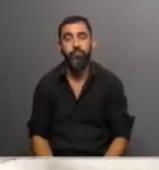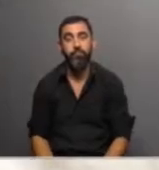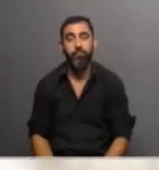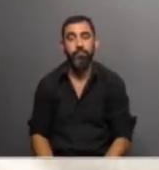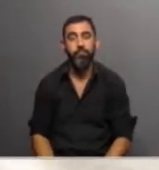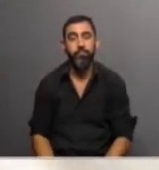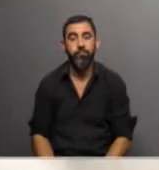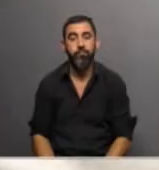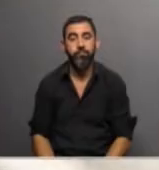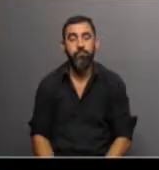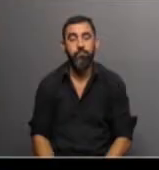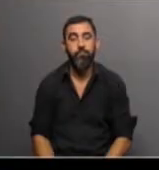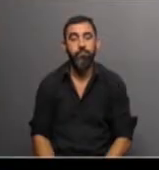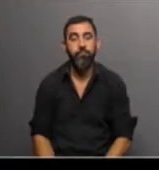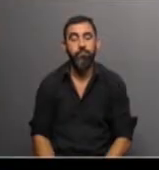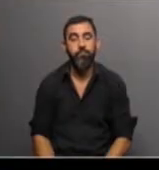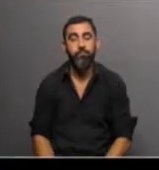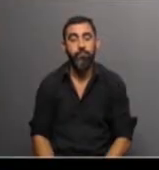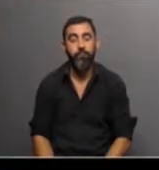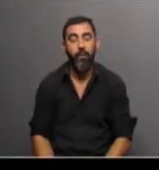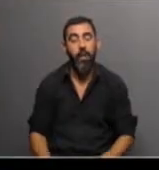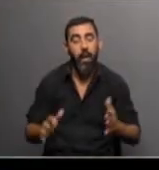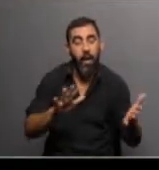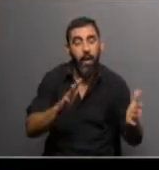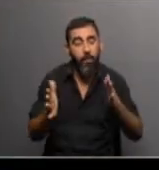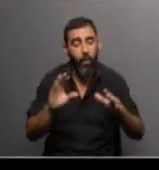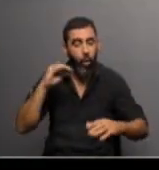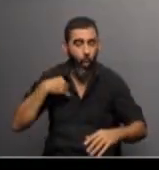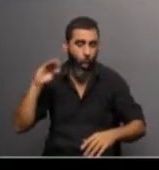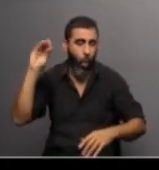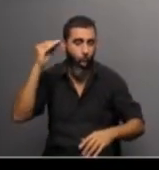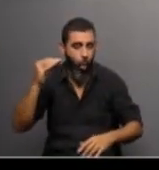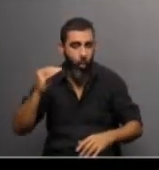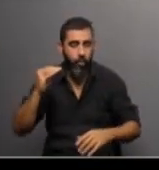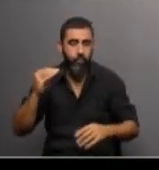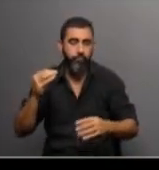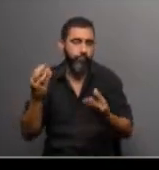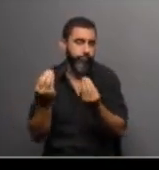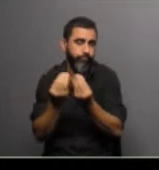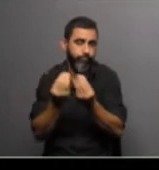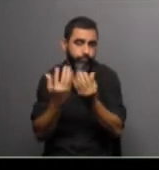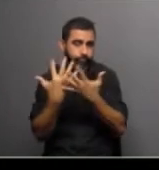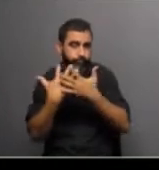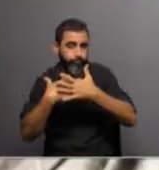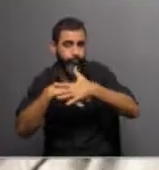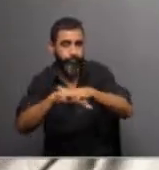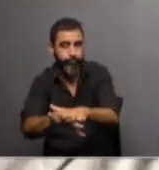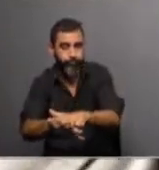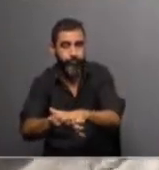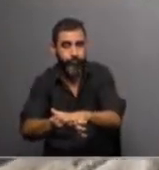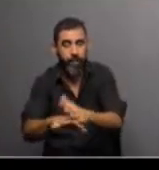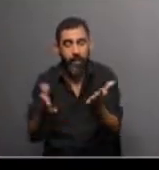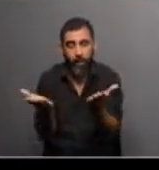el calor de los labios. En la época de la juventud estuvo muy mezclado todo el tiempo